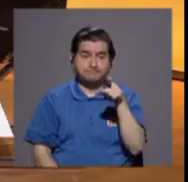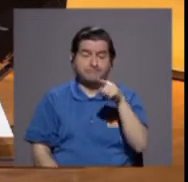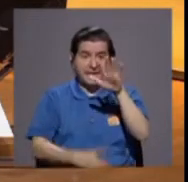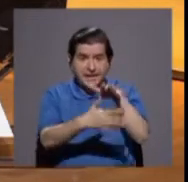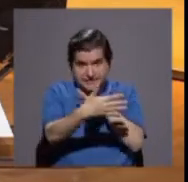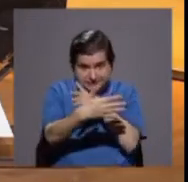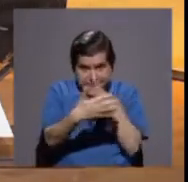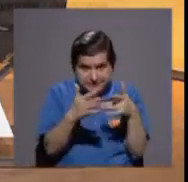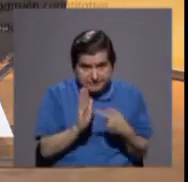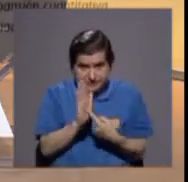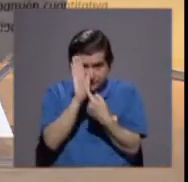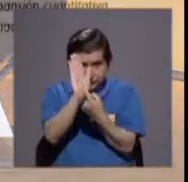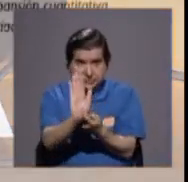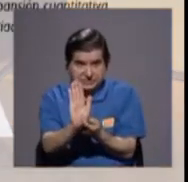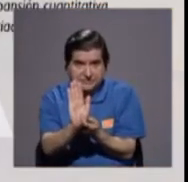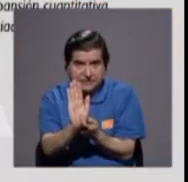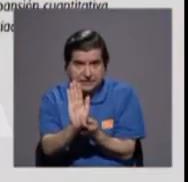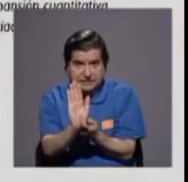gráfico evidencia